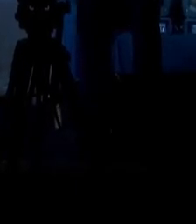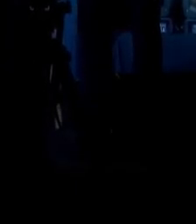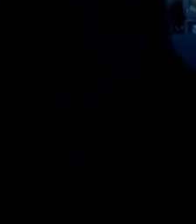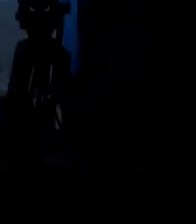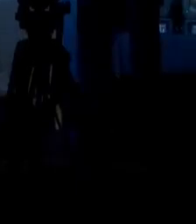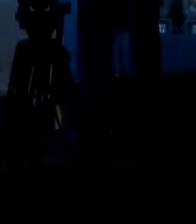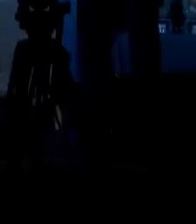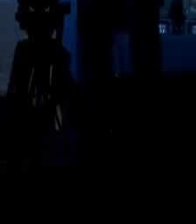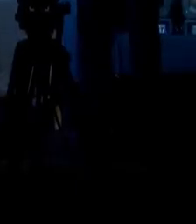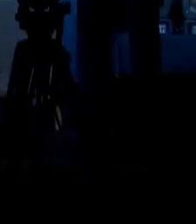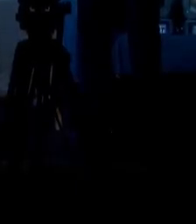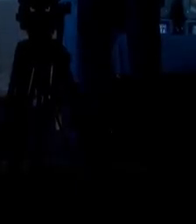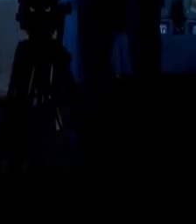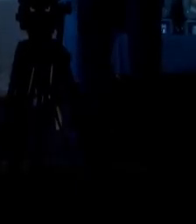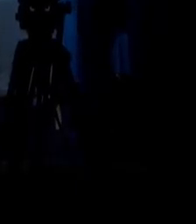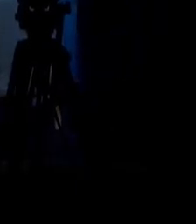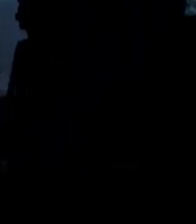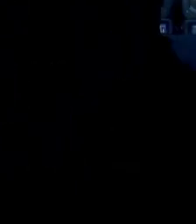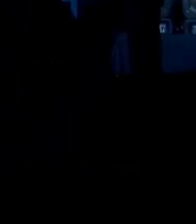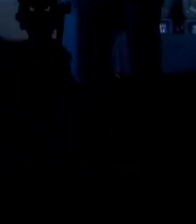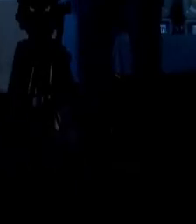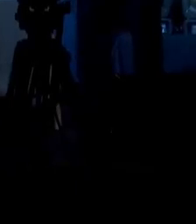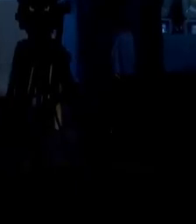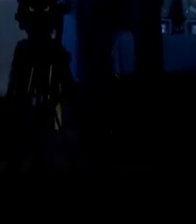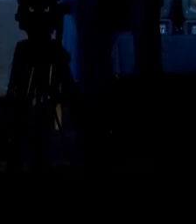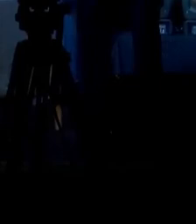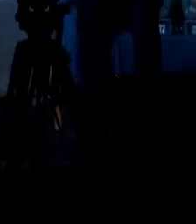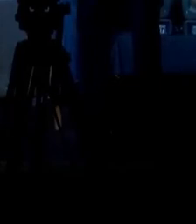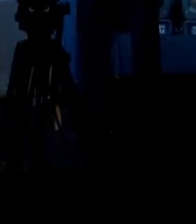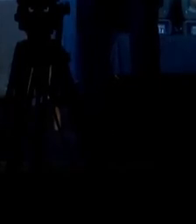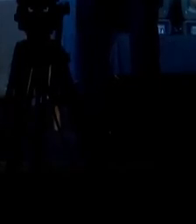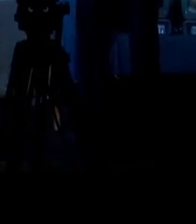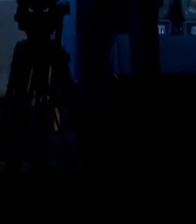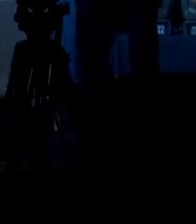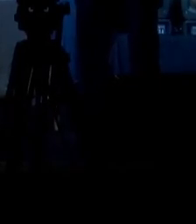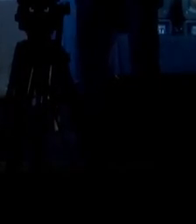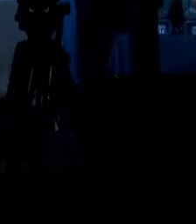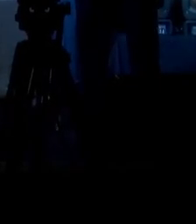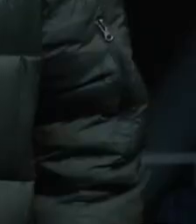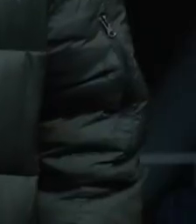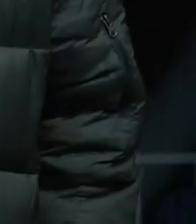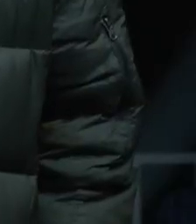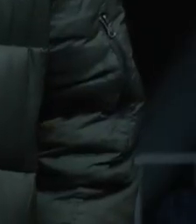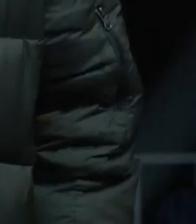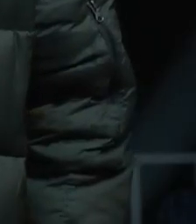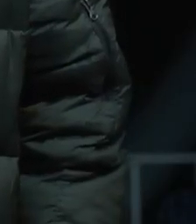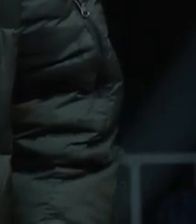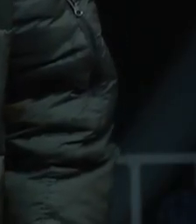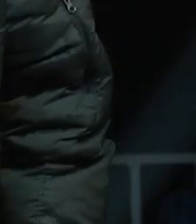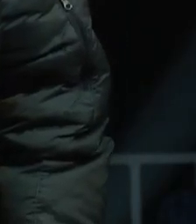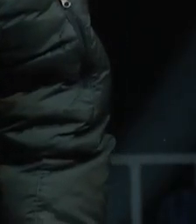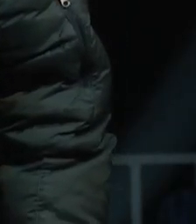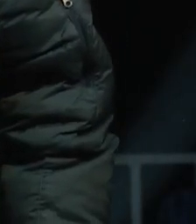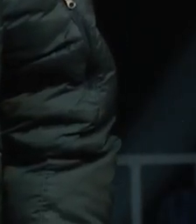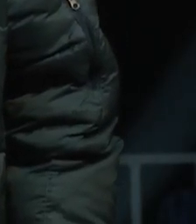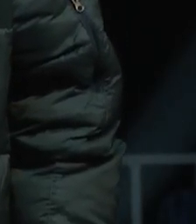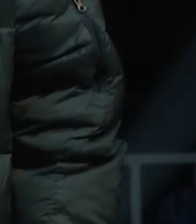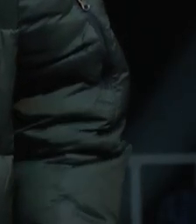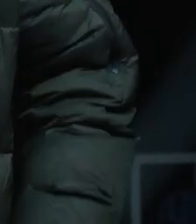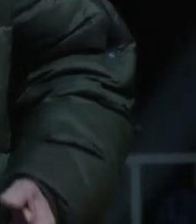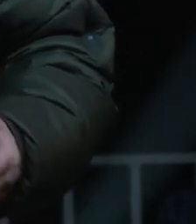que la información que los ojos te dan, el cerebro la procese. Y el mirar el cielo yo creo que da ese